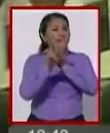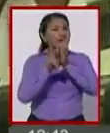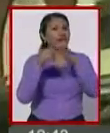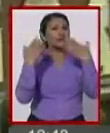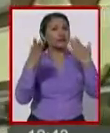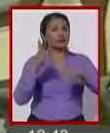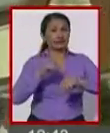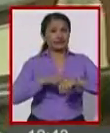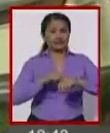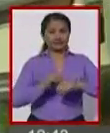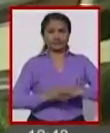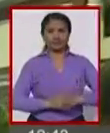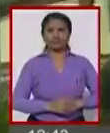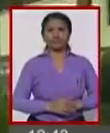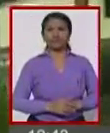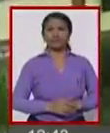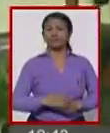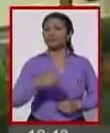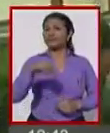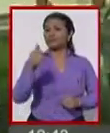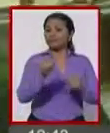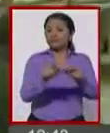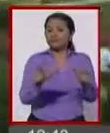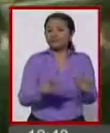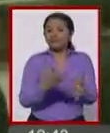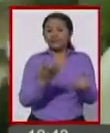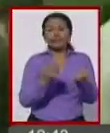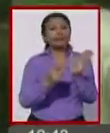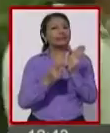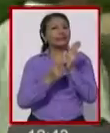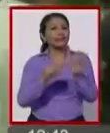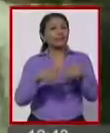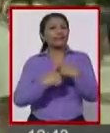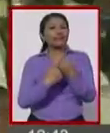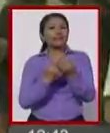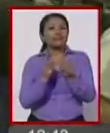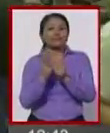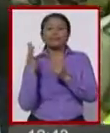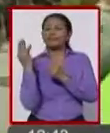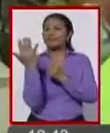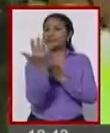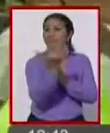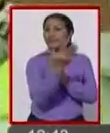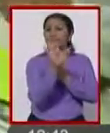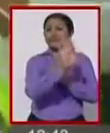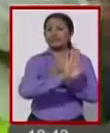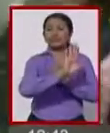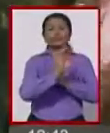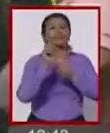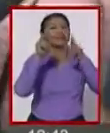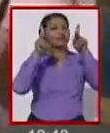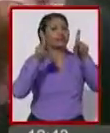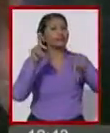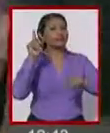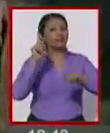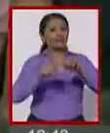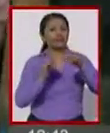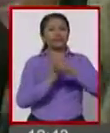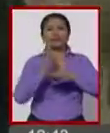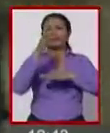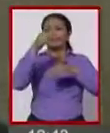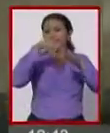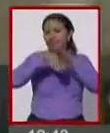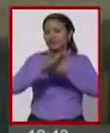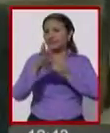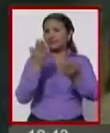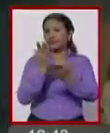estamos viendo en este mismo momento. Por este otro lado quiero mostrarle cómo está acordonada toda la zona para que las personas no pasen, no